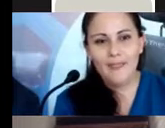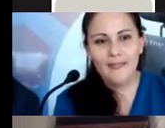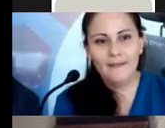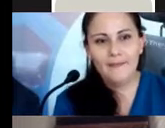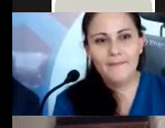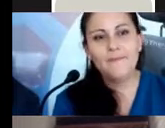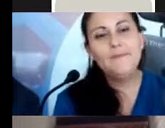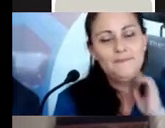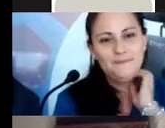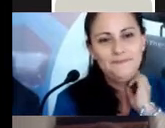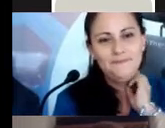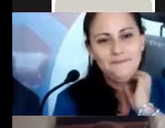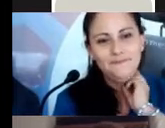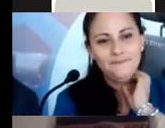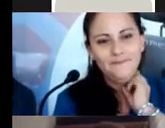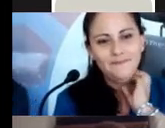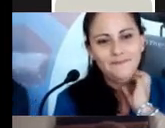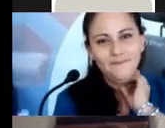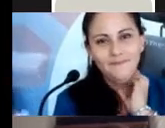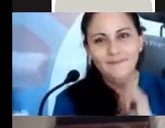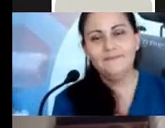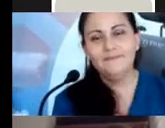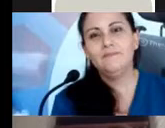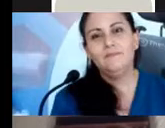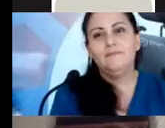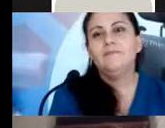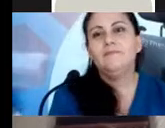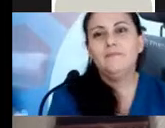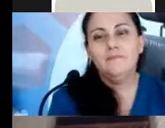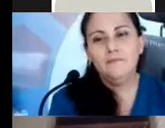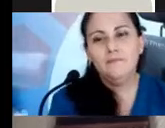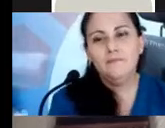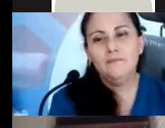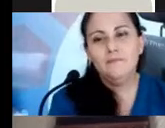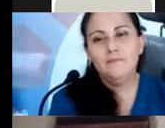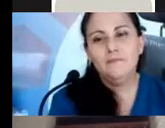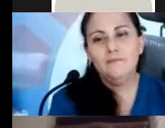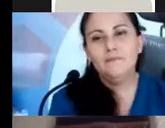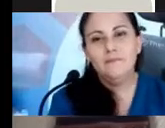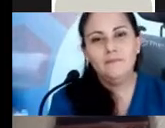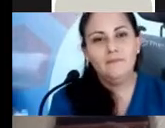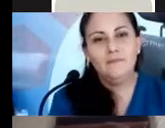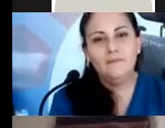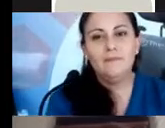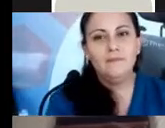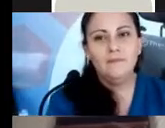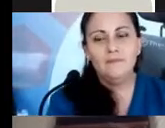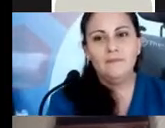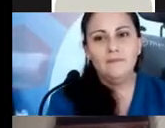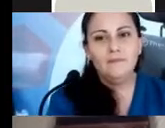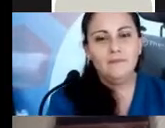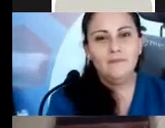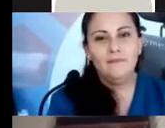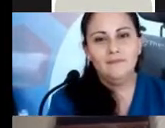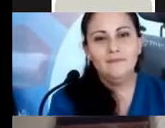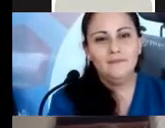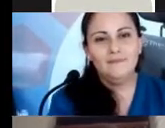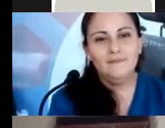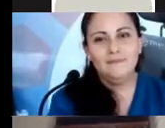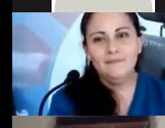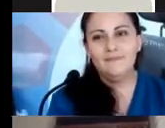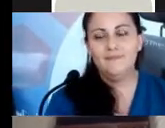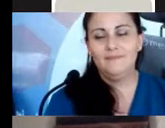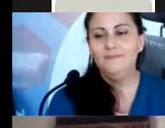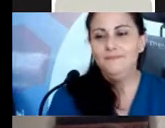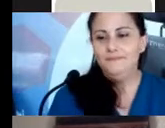una empresa de más de 50 años en el mercado, sin duda los creadores, la creó un terapeuta ocupacional en un